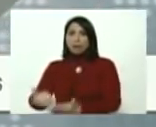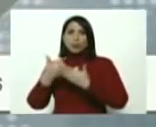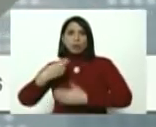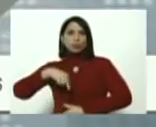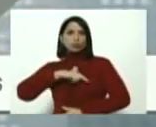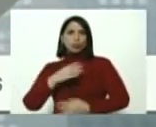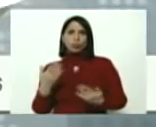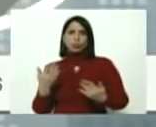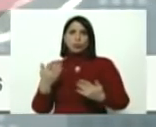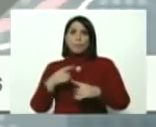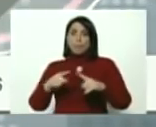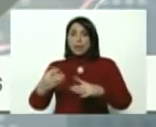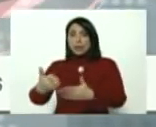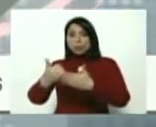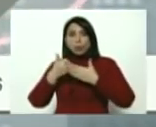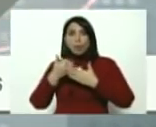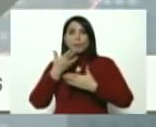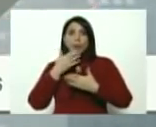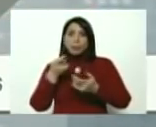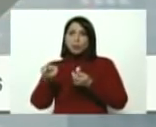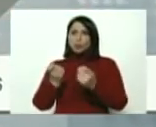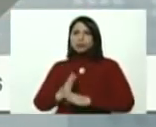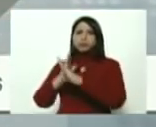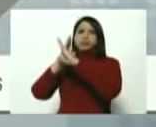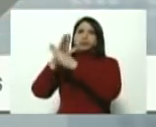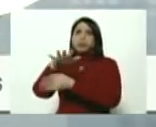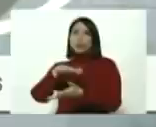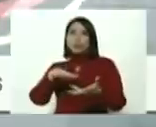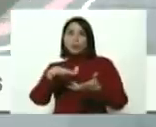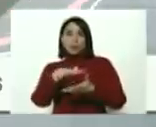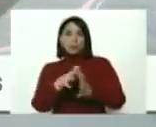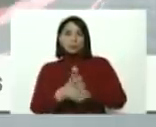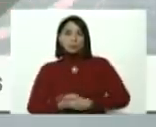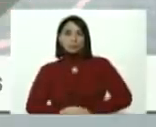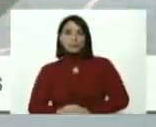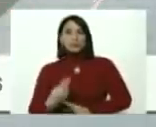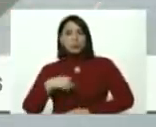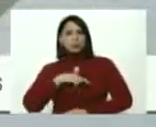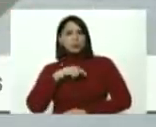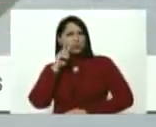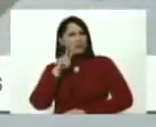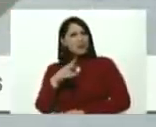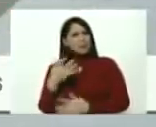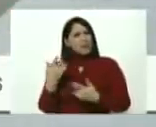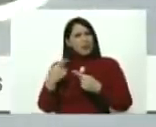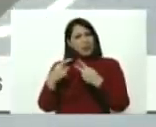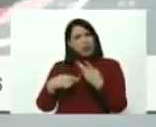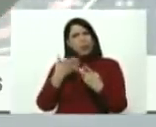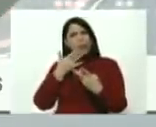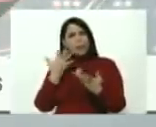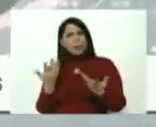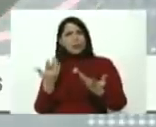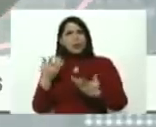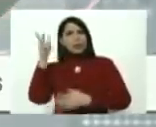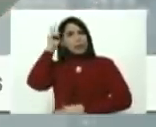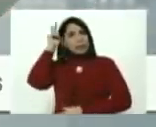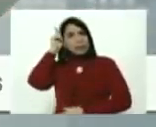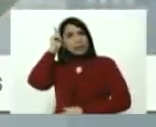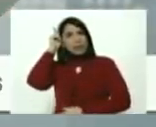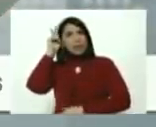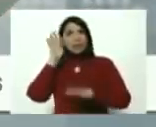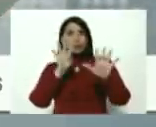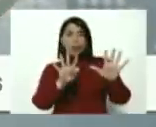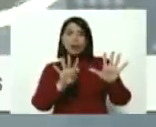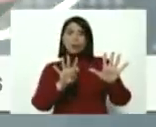para ayudar a controlar esa situación, y notamos cosas como que 9 indígenas temores lamentablemente